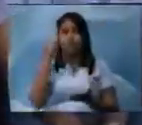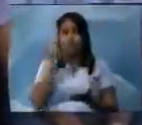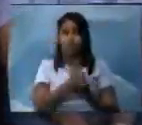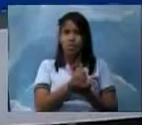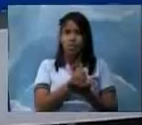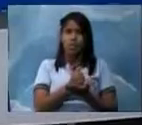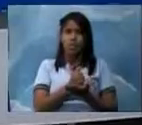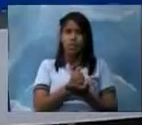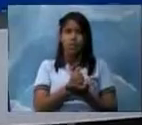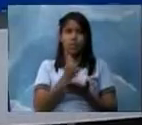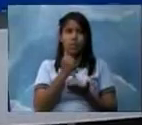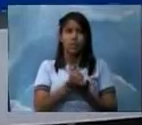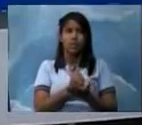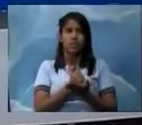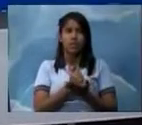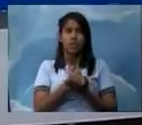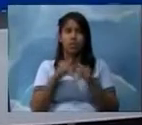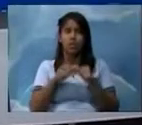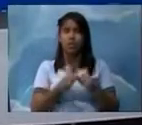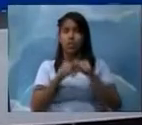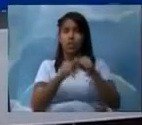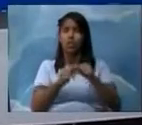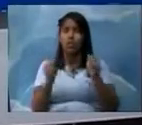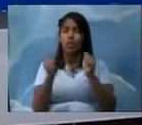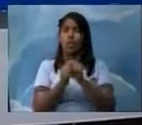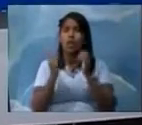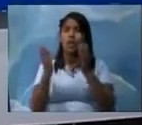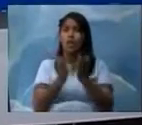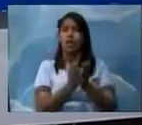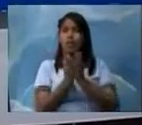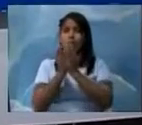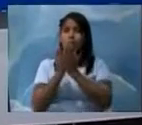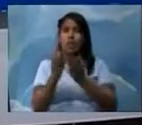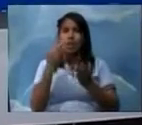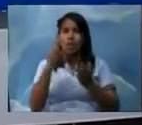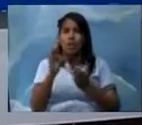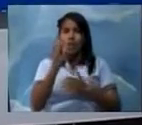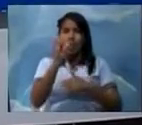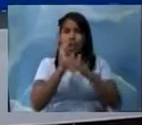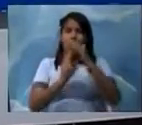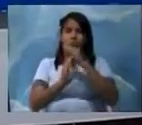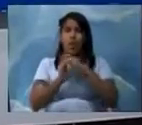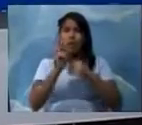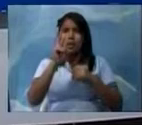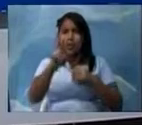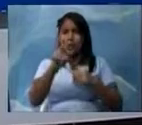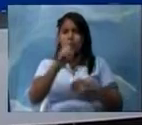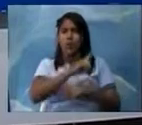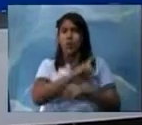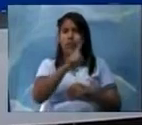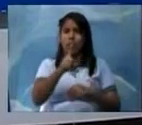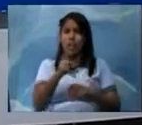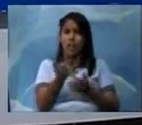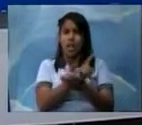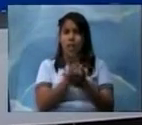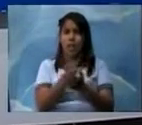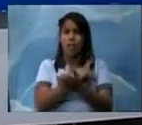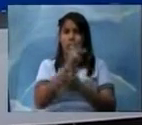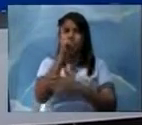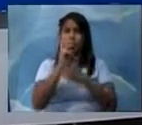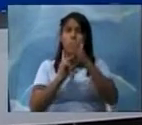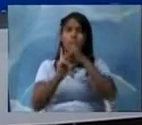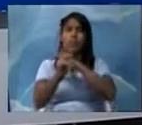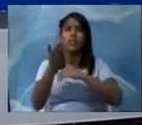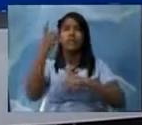gloria a Dios continuamos con el estudio exactamente el capítulo 2 de El libro del